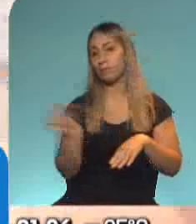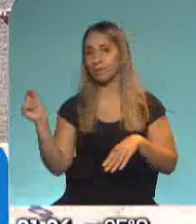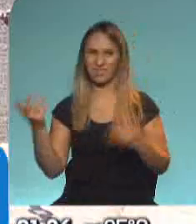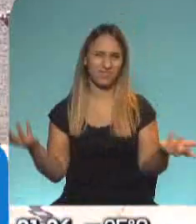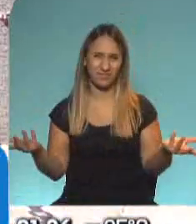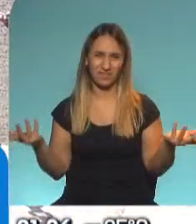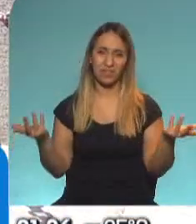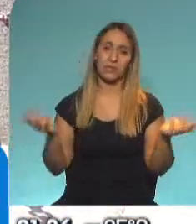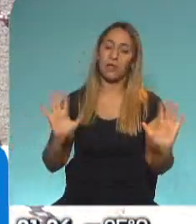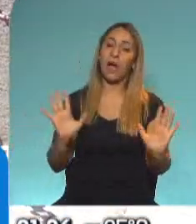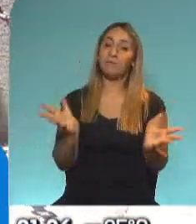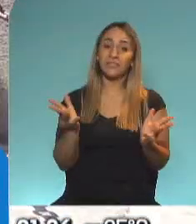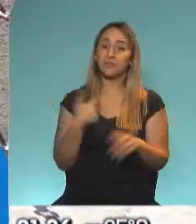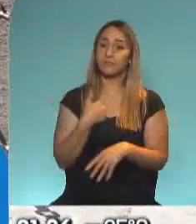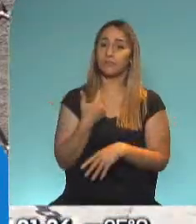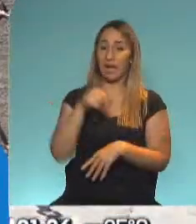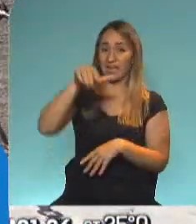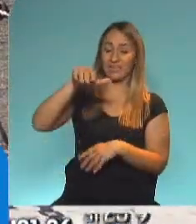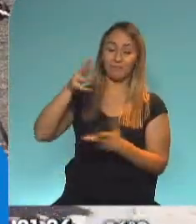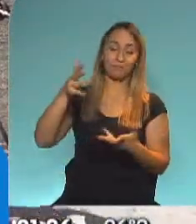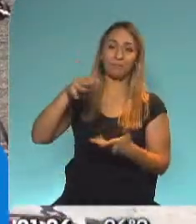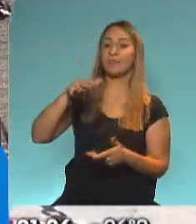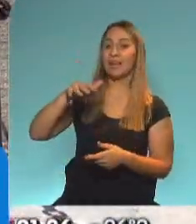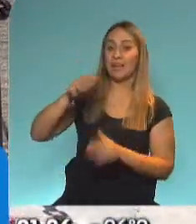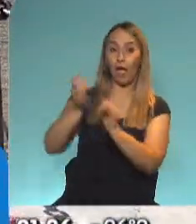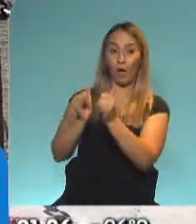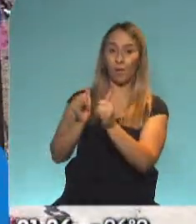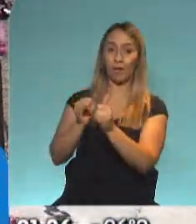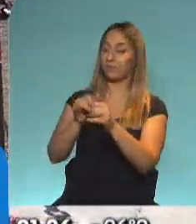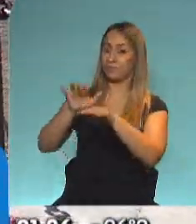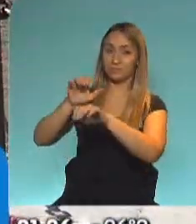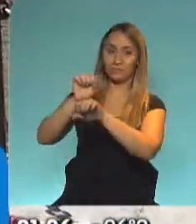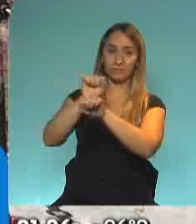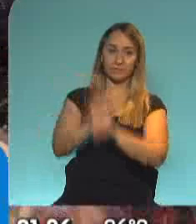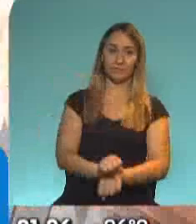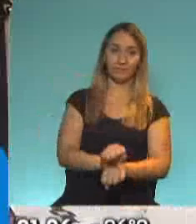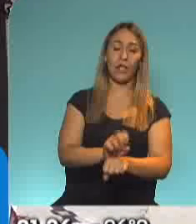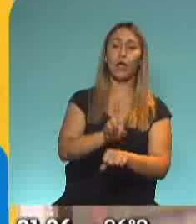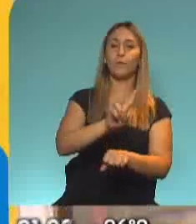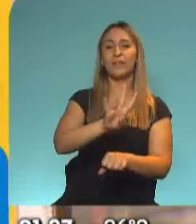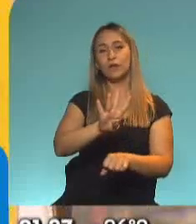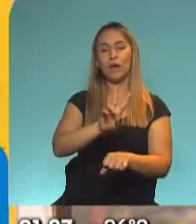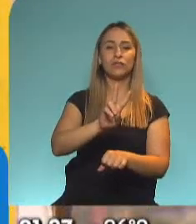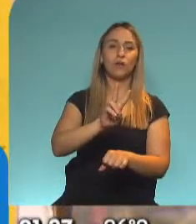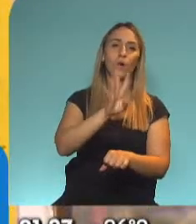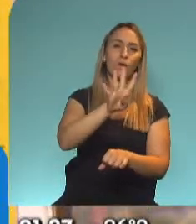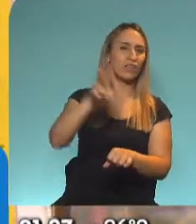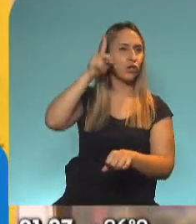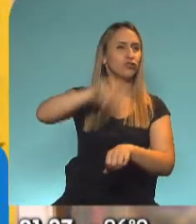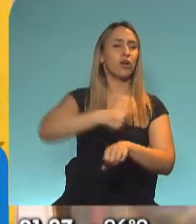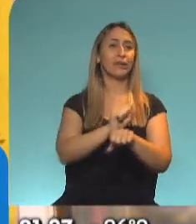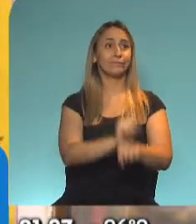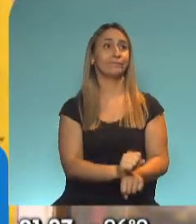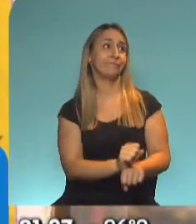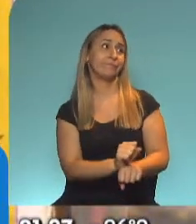cuando uno lo deje al chico 24, 48 horas encerradito, ¿sí? Va a ver que se van a ir los problemas. Se van a salir y